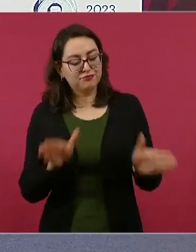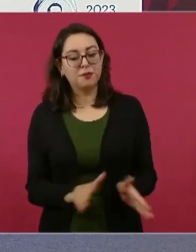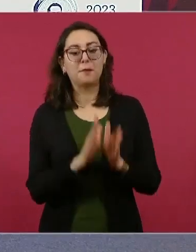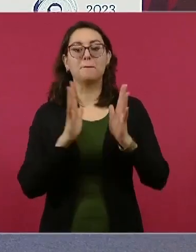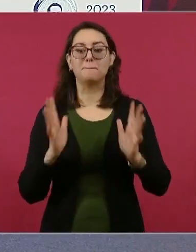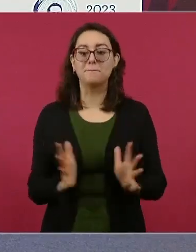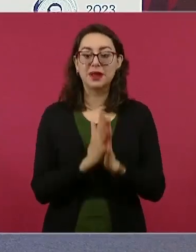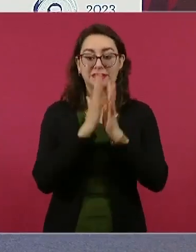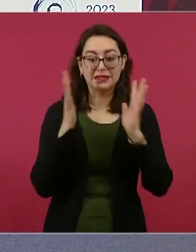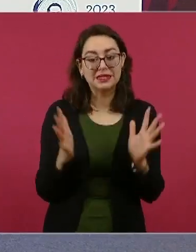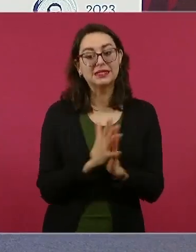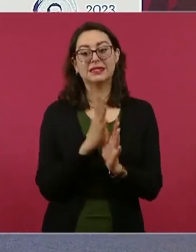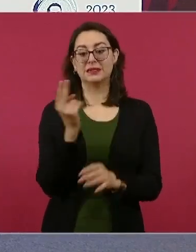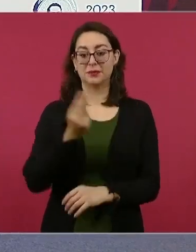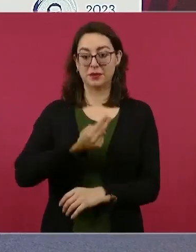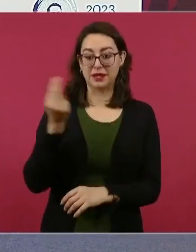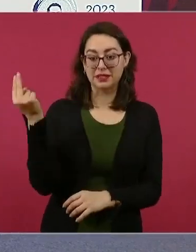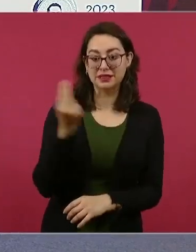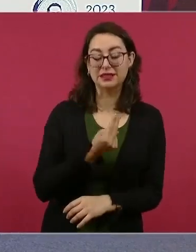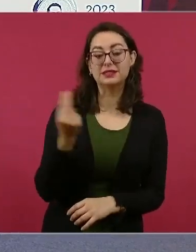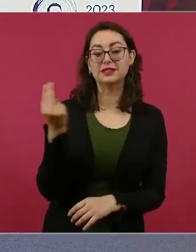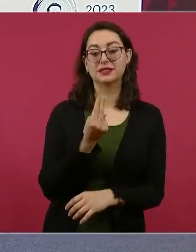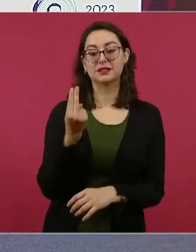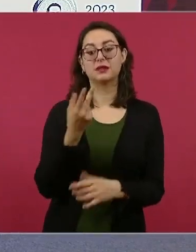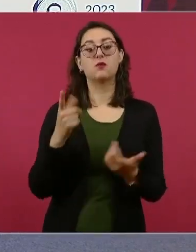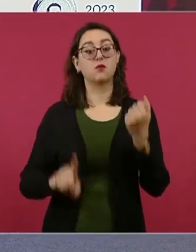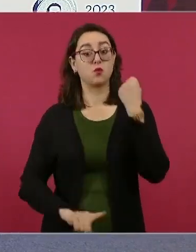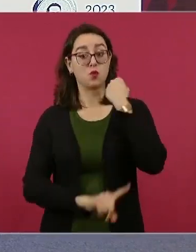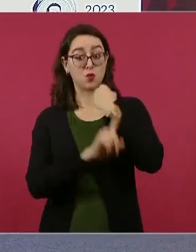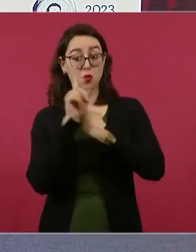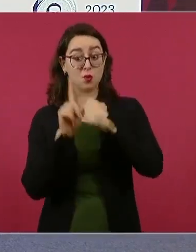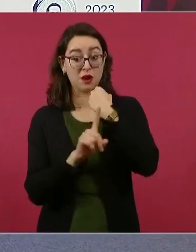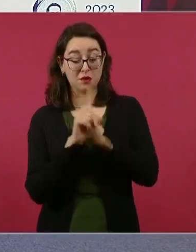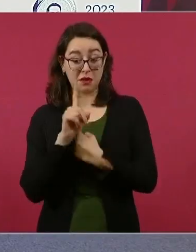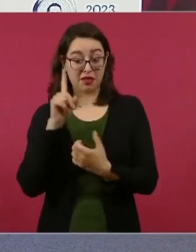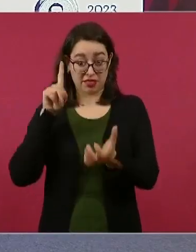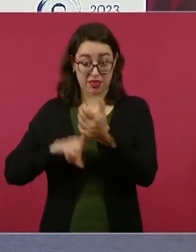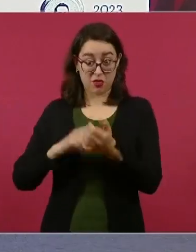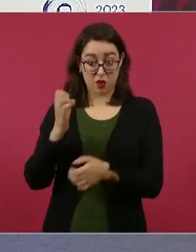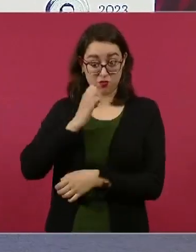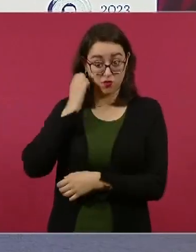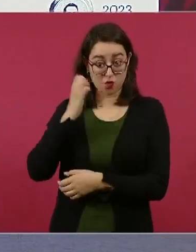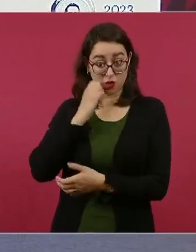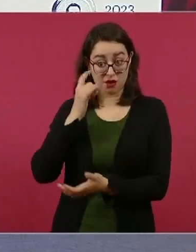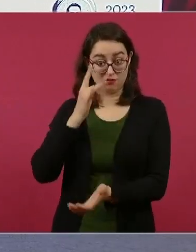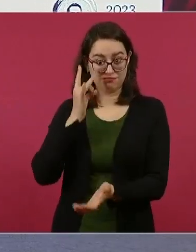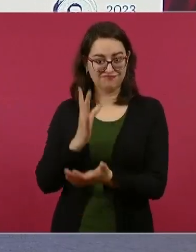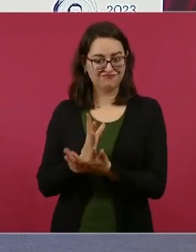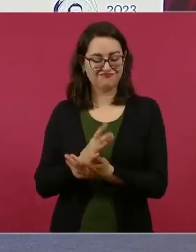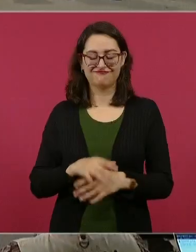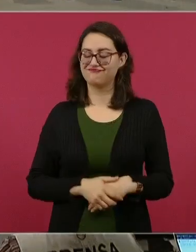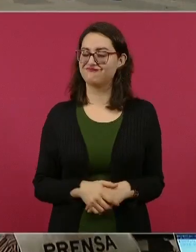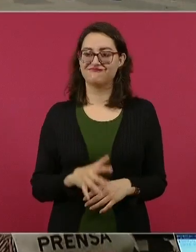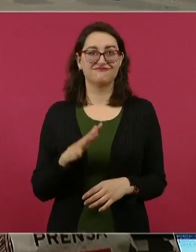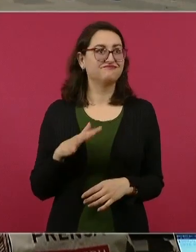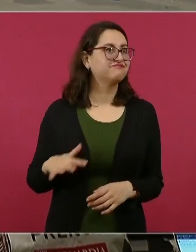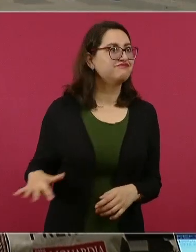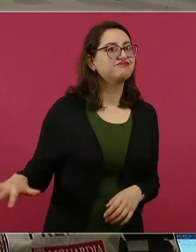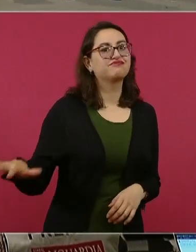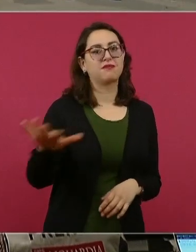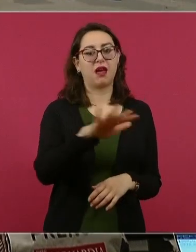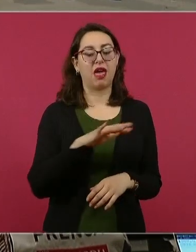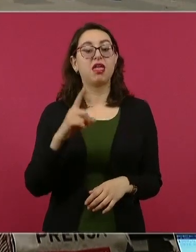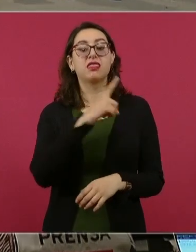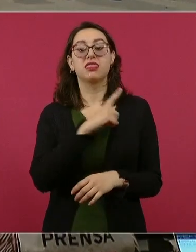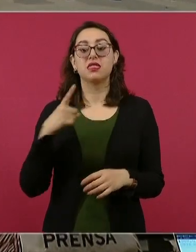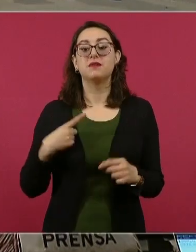activa, porque necesitamos entender que este es un problema que tenemos que atender de manera colectiva. Por lo pronto, por eso proponen